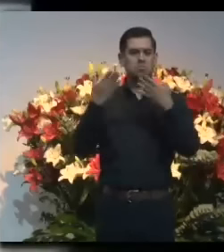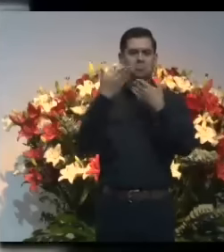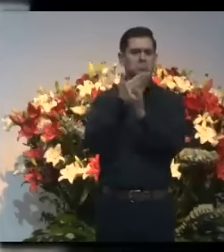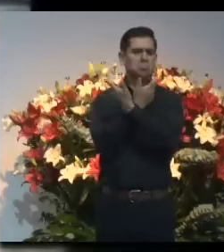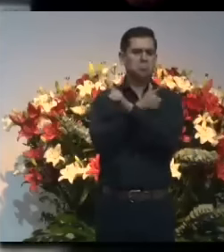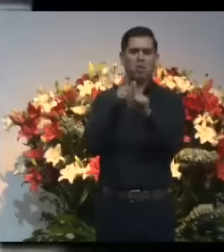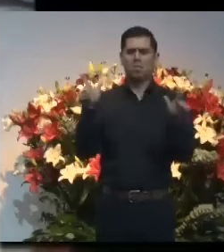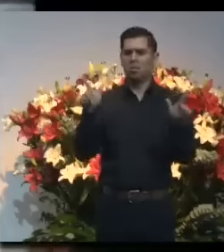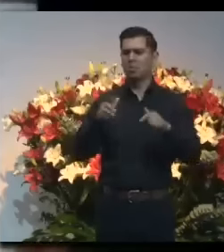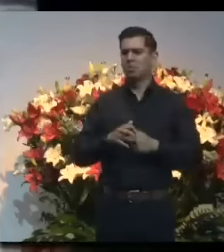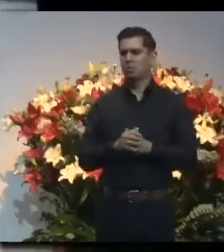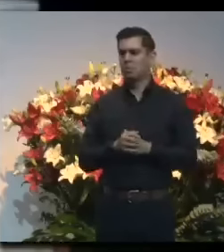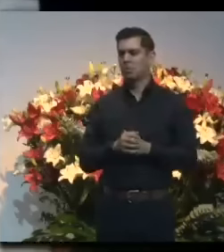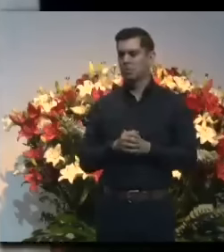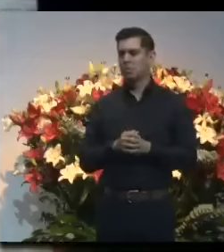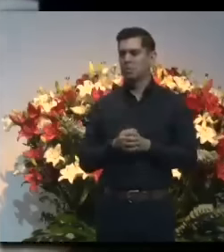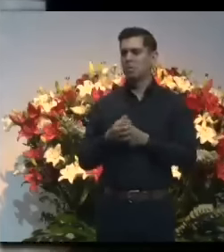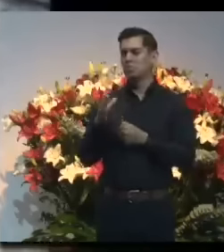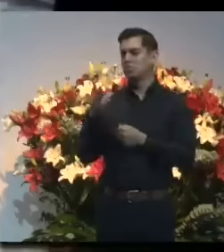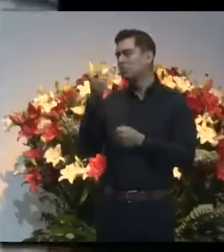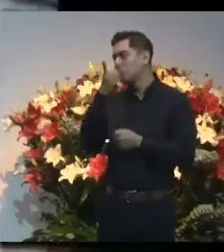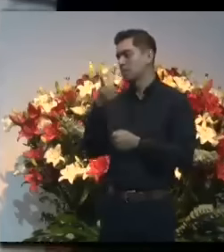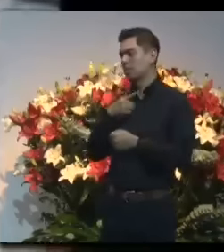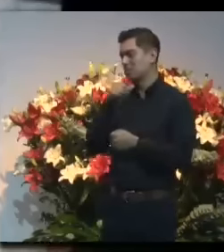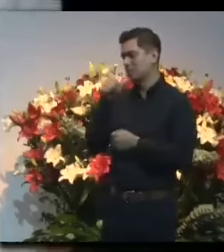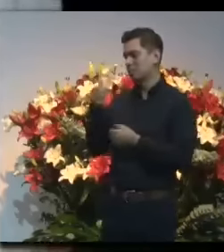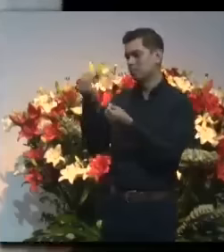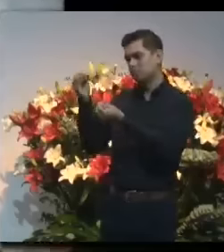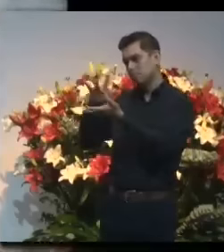abiertamente. No me contestó, pero gracias.